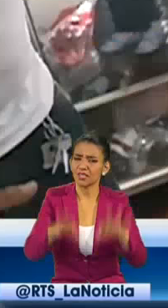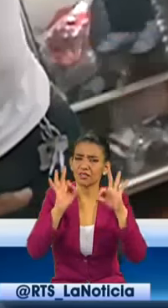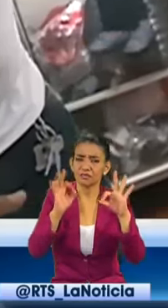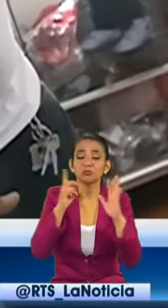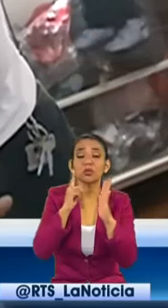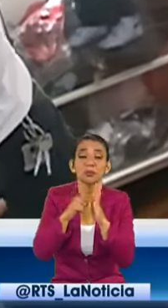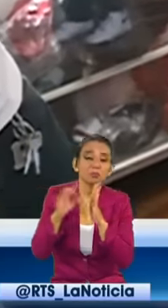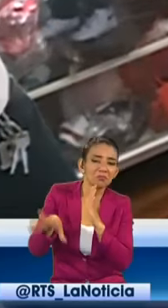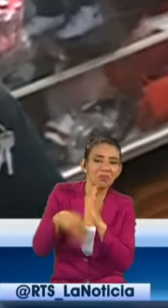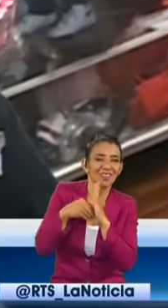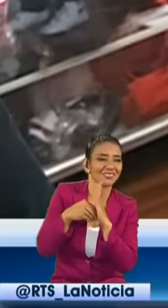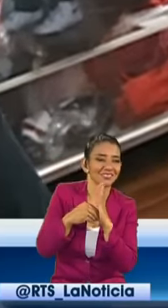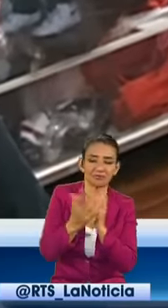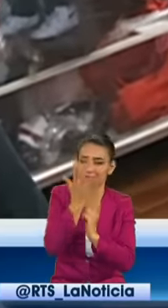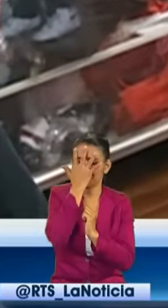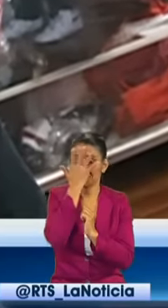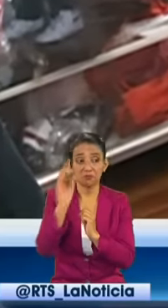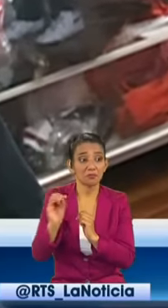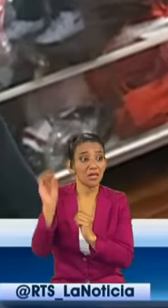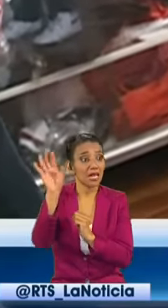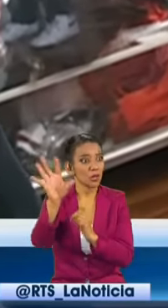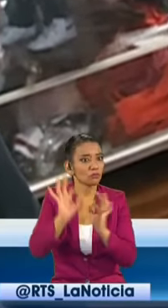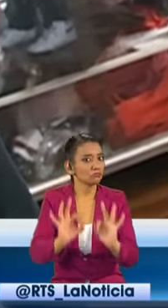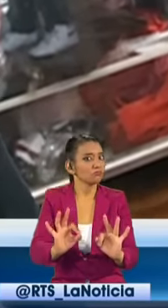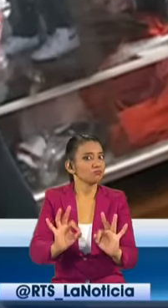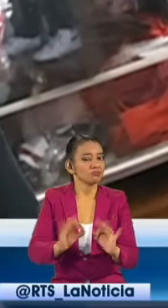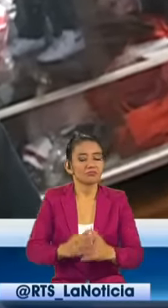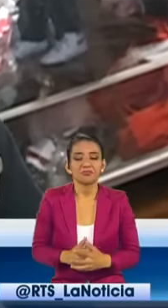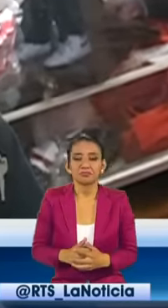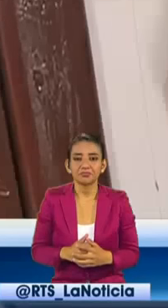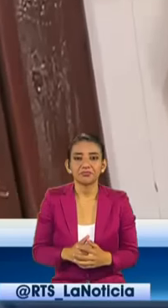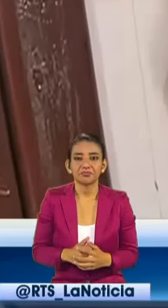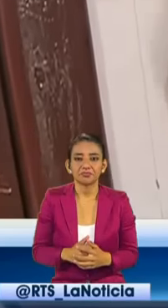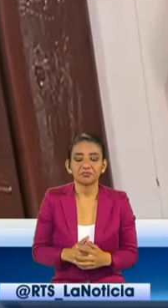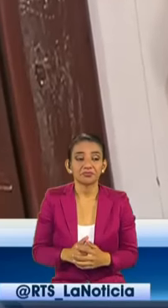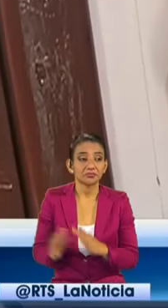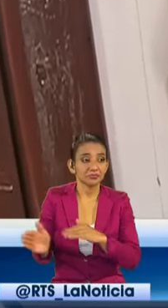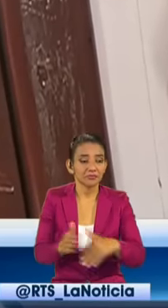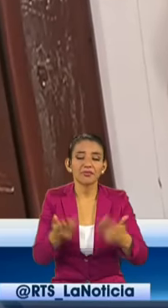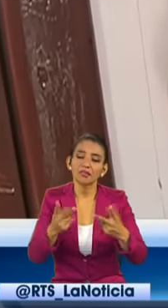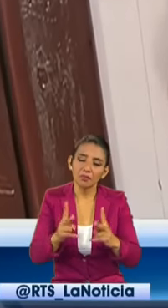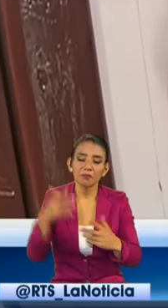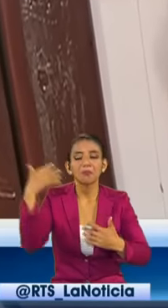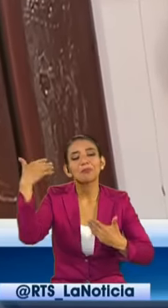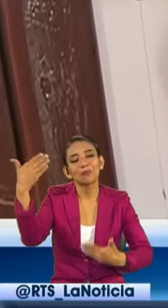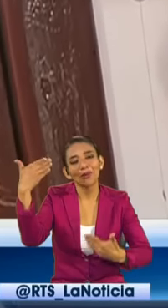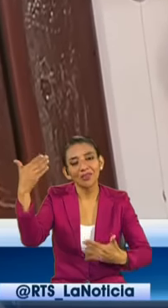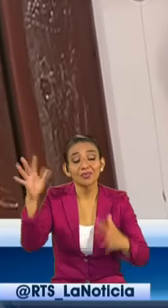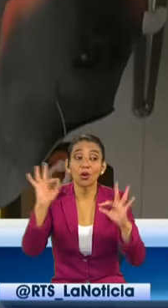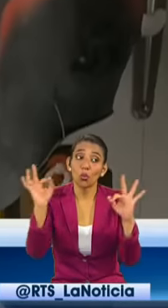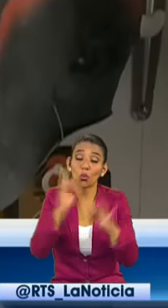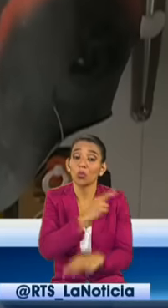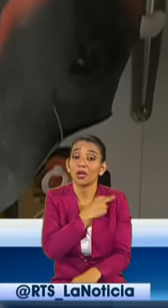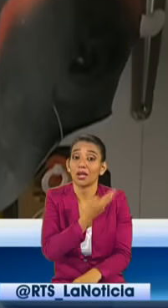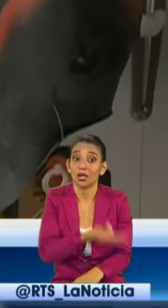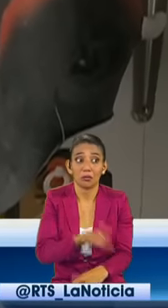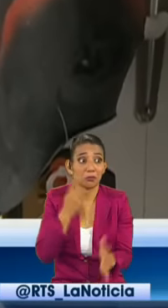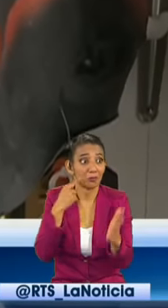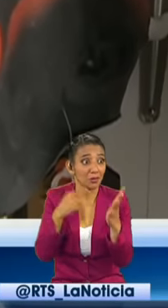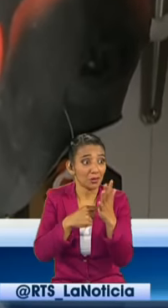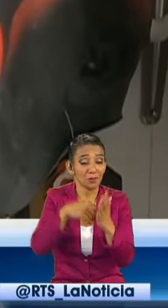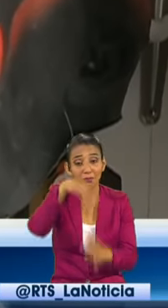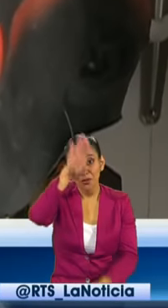ejemplo, a personajes de películas que se han estrenado recientemente. Además de personajes políticos y religiosos, la careta del